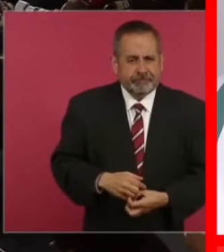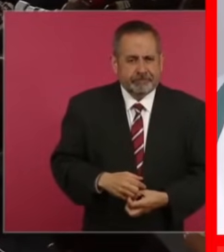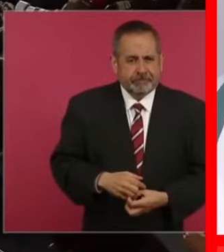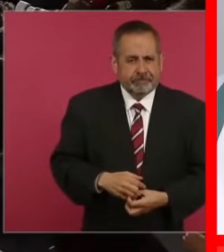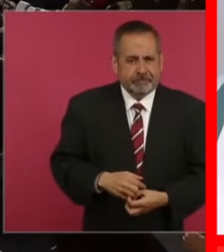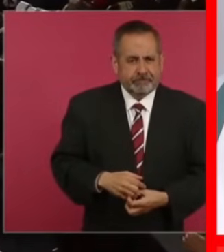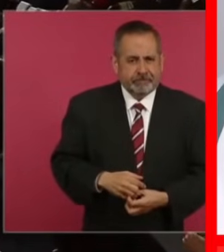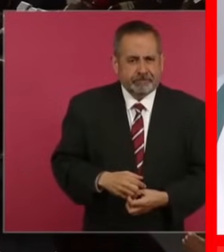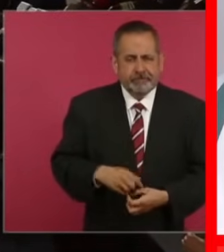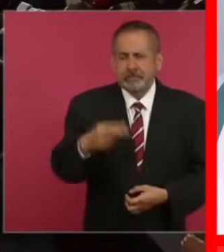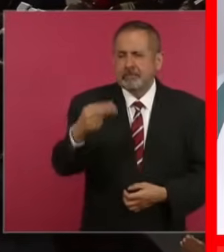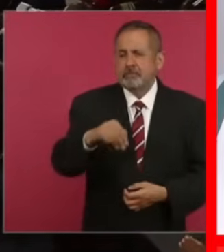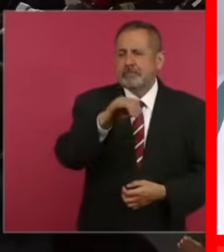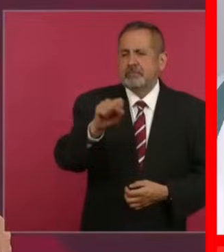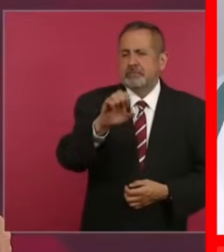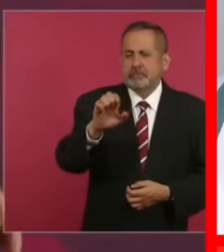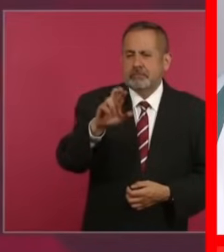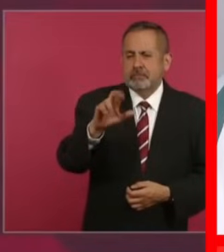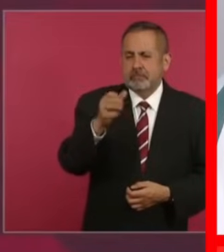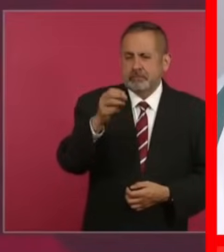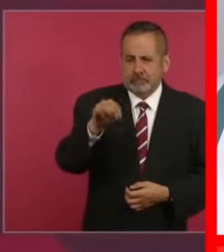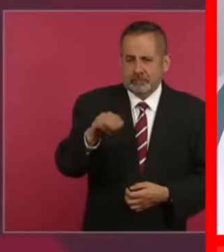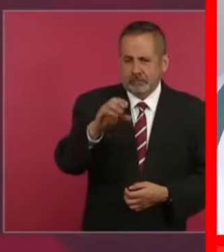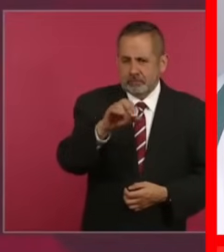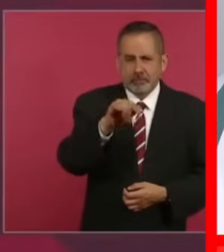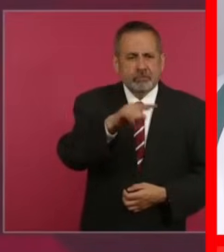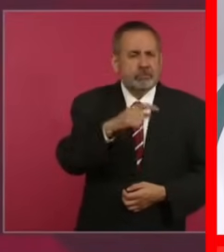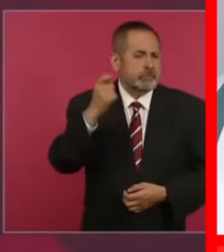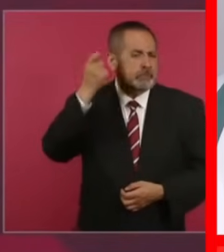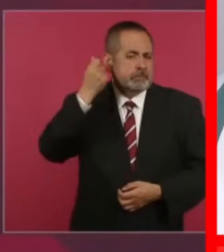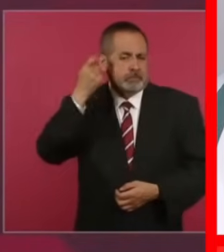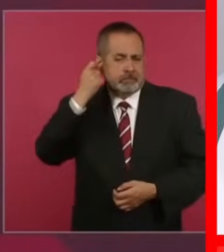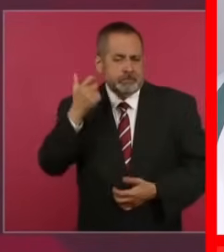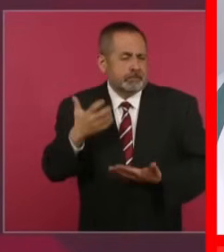conservador José Ramón Cosío saben cuánto recibe